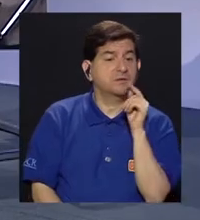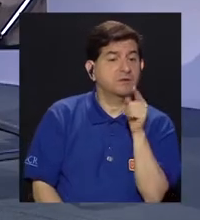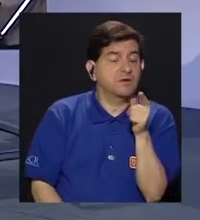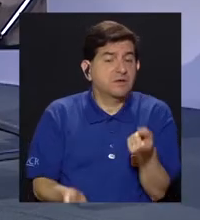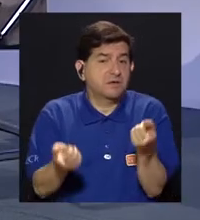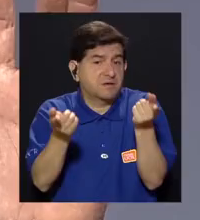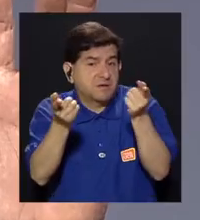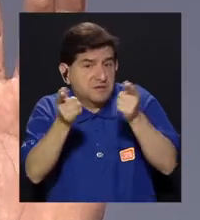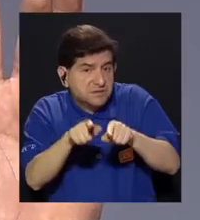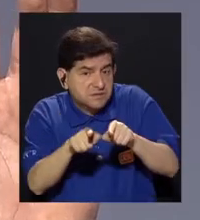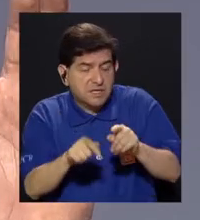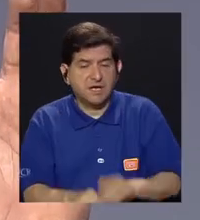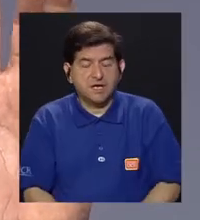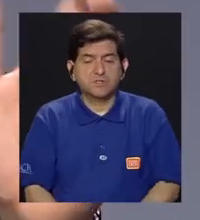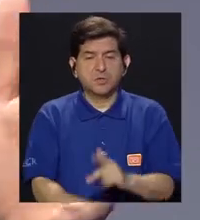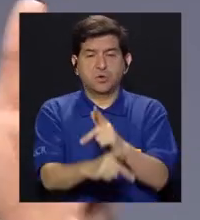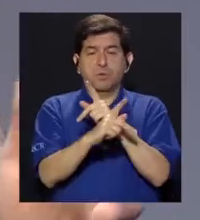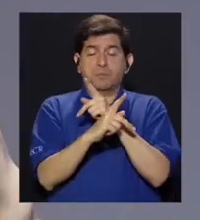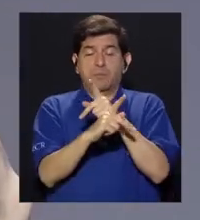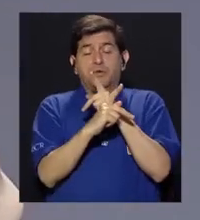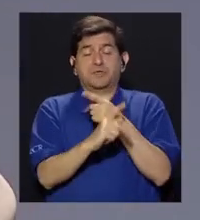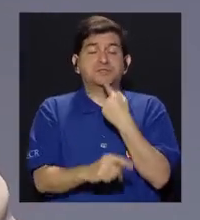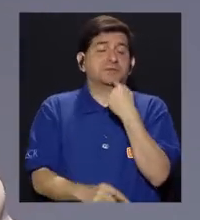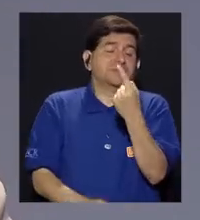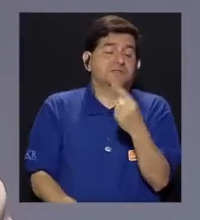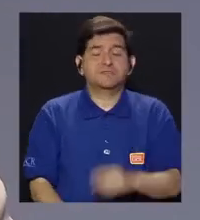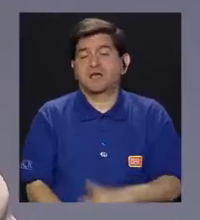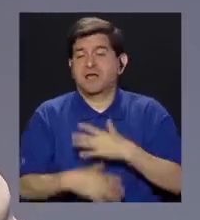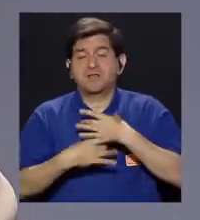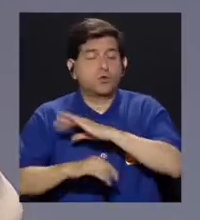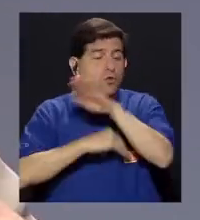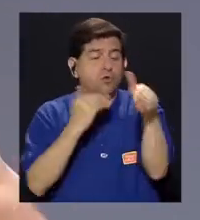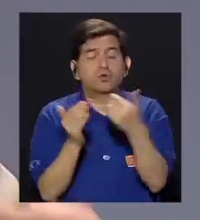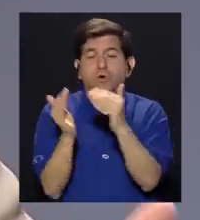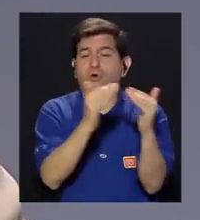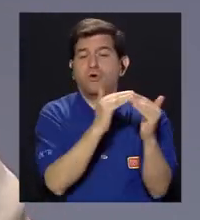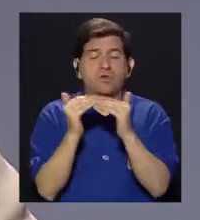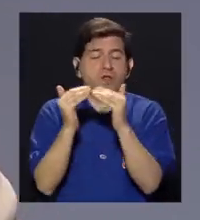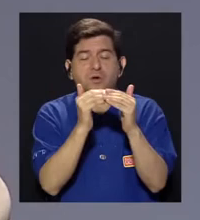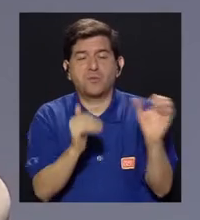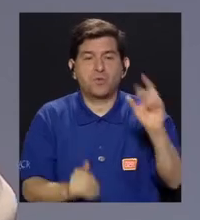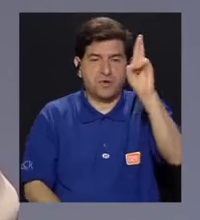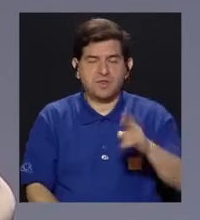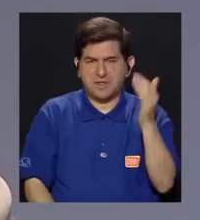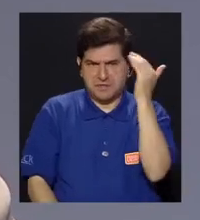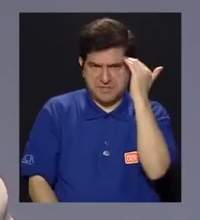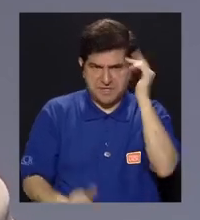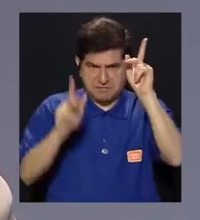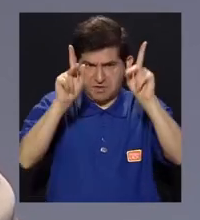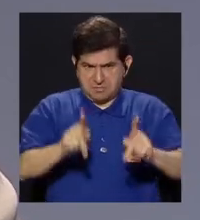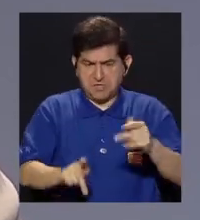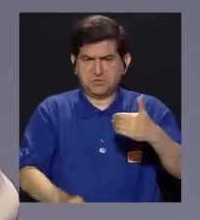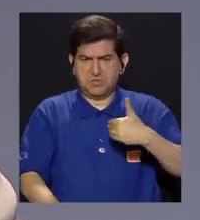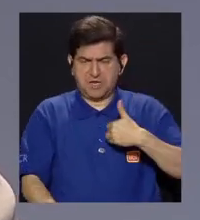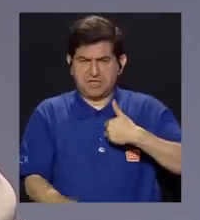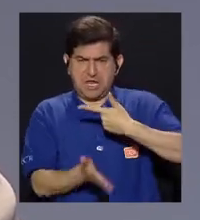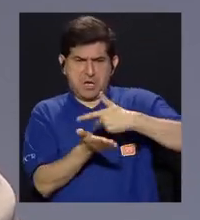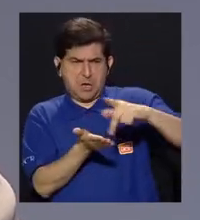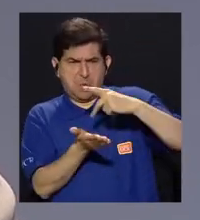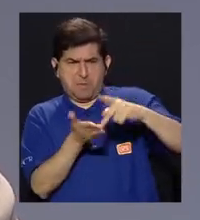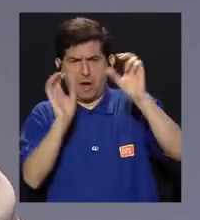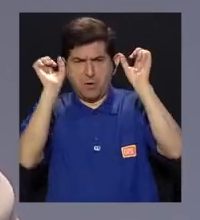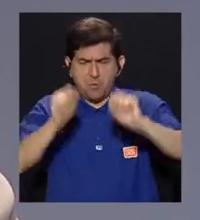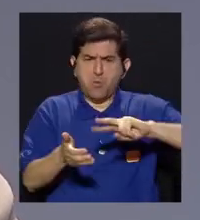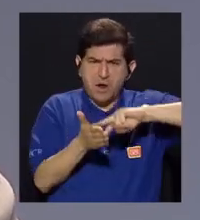ese digamos bajo esa protección del interés que tendría toda la comunidad costarricense de enterarse una tiene